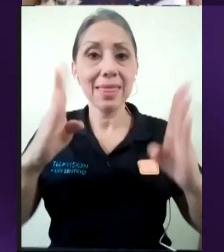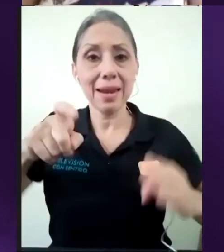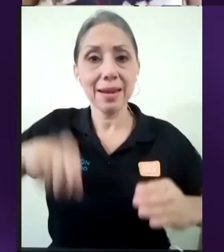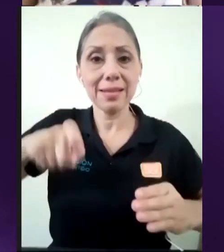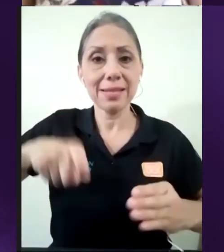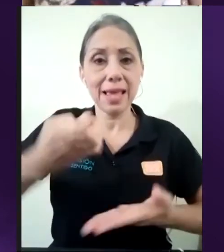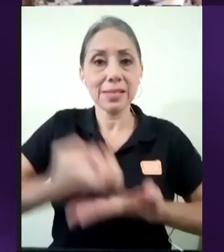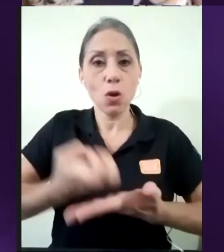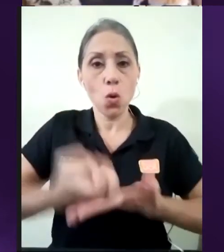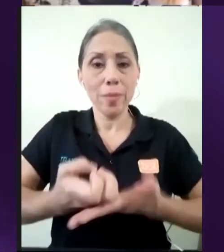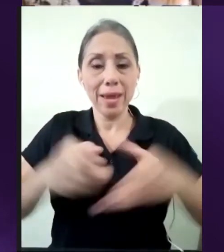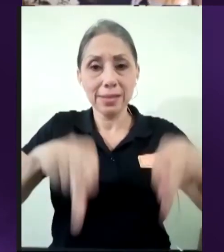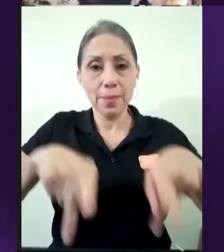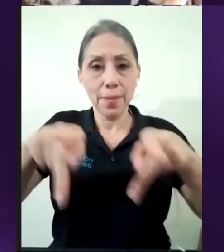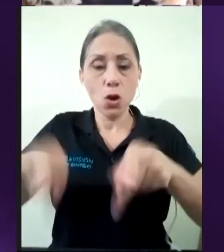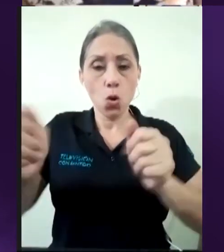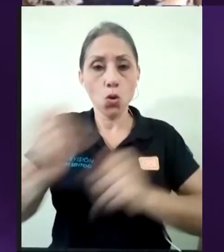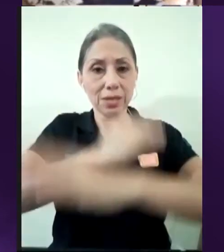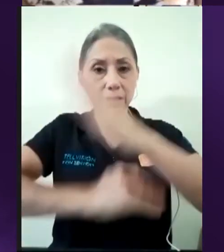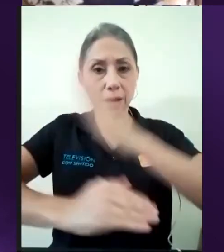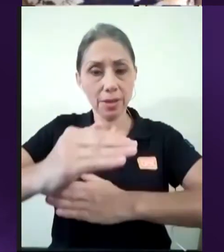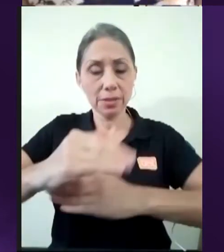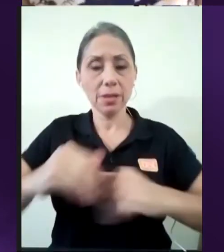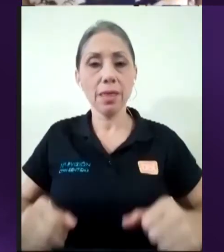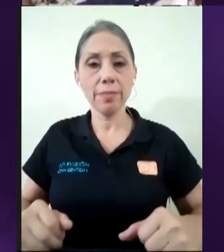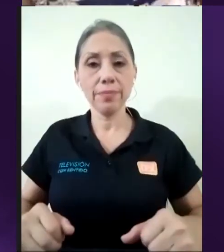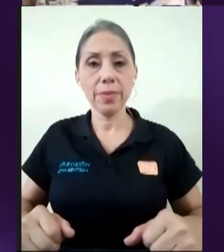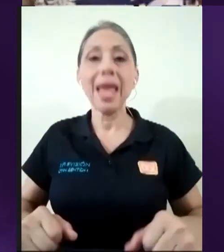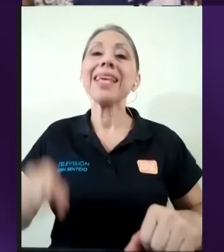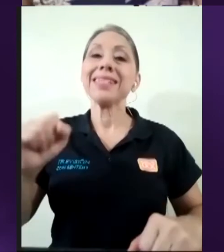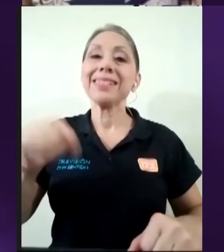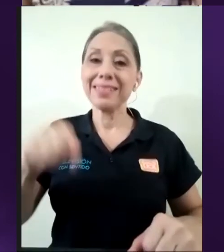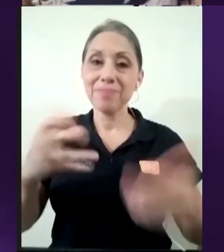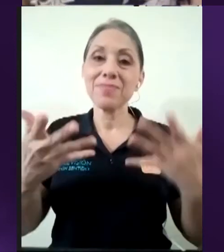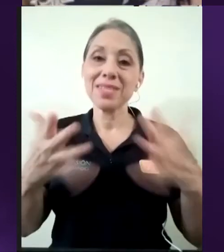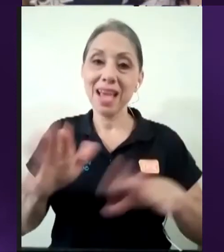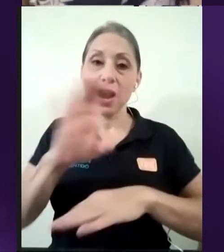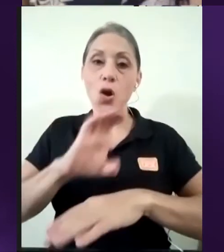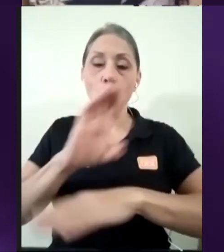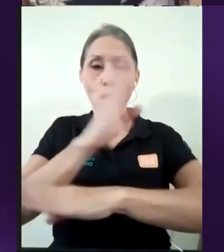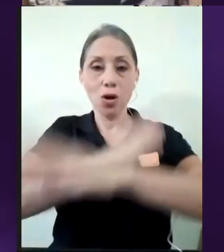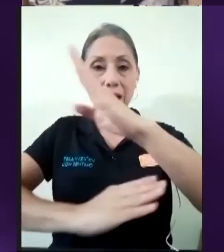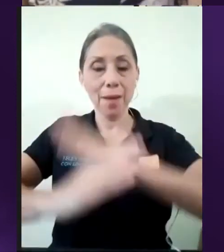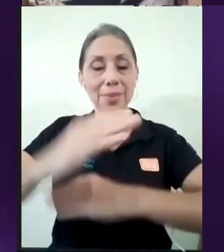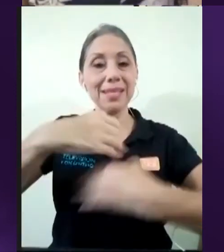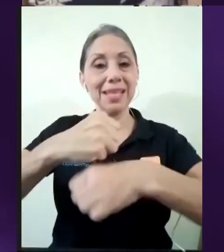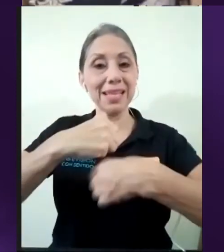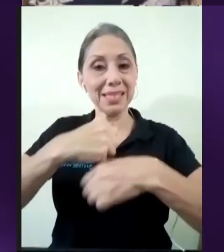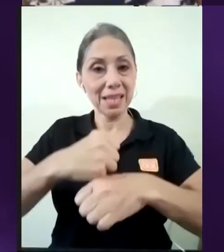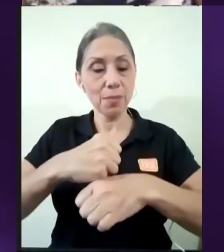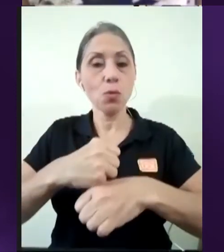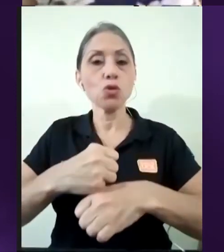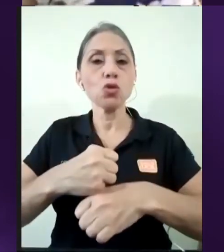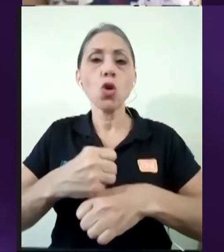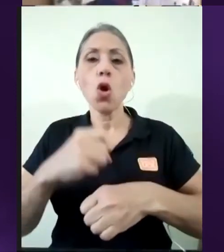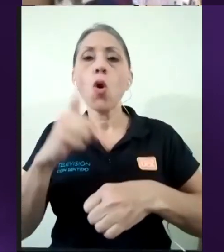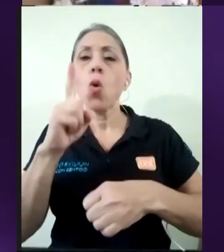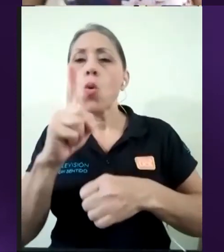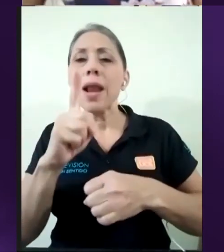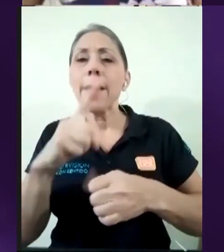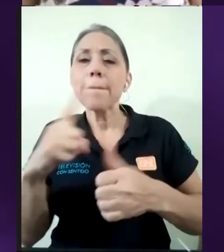con discapacidad. Sí, ya desde CONADIS hicimos una primera solicitud de